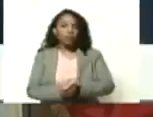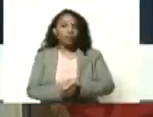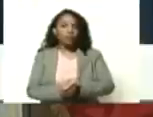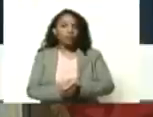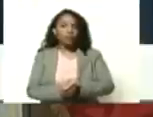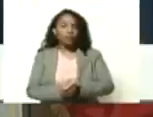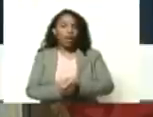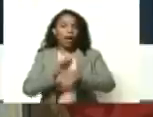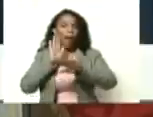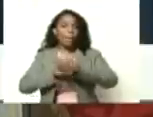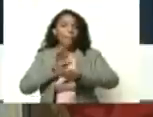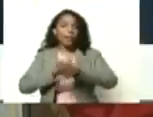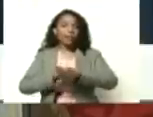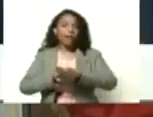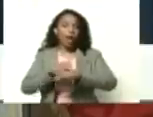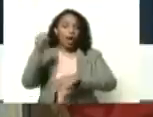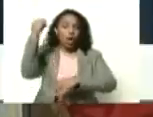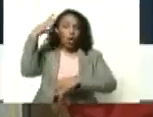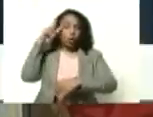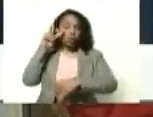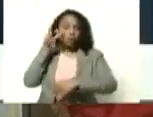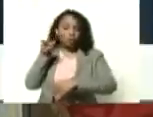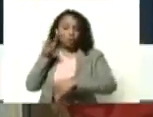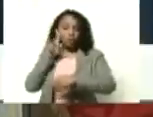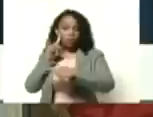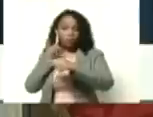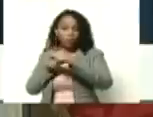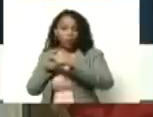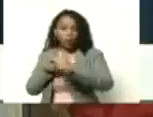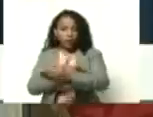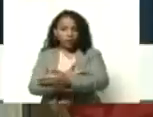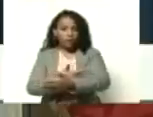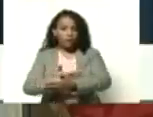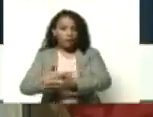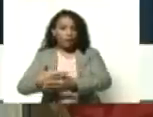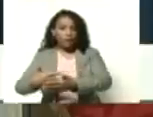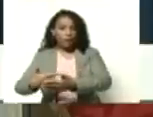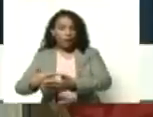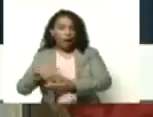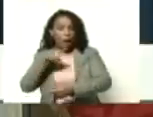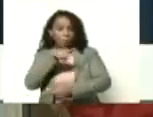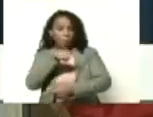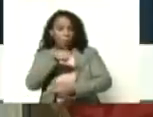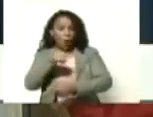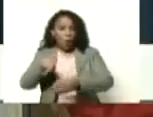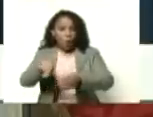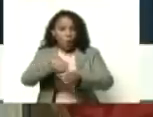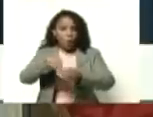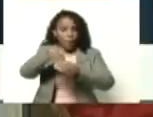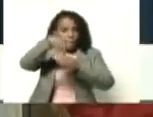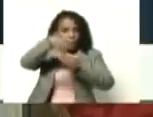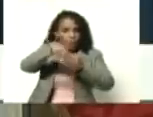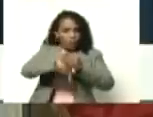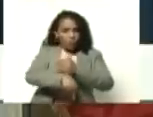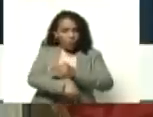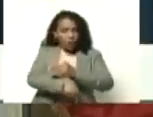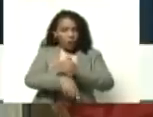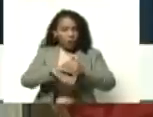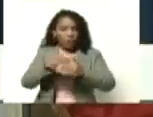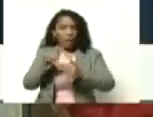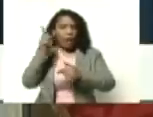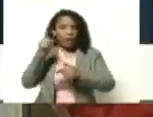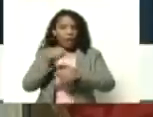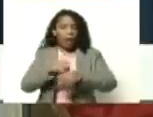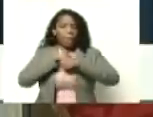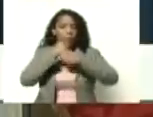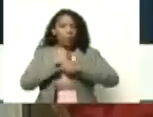pasar el luminol detectaron rastros de sangre en una fosa ubicada en el potrero